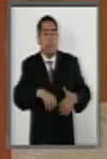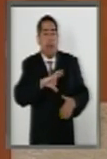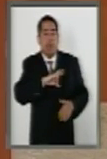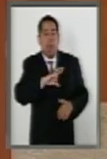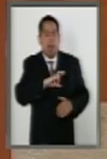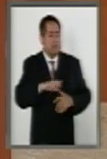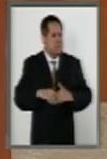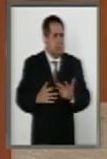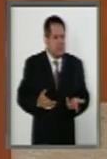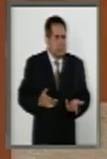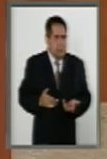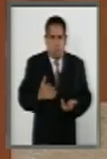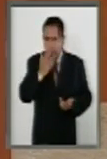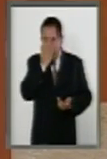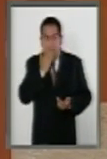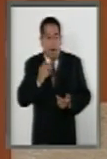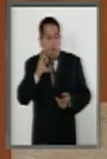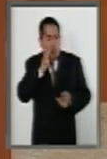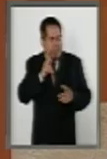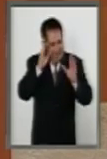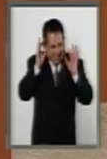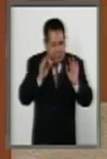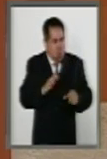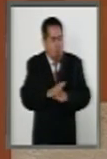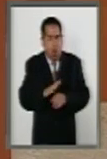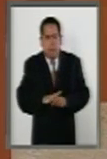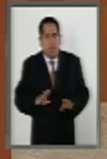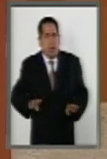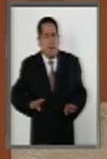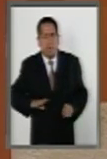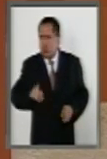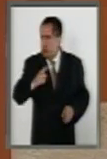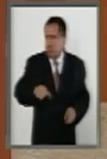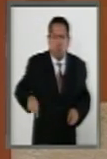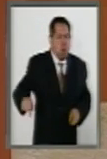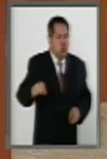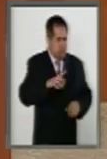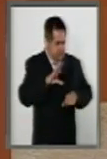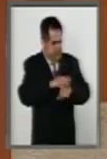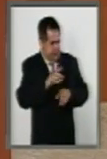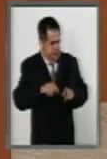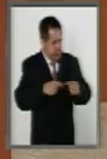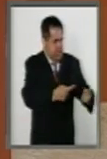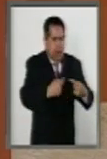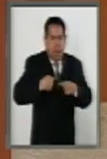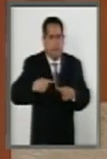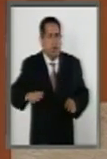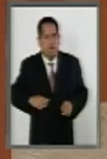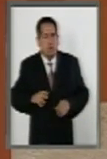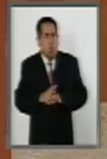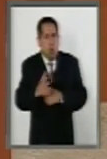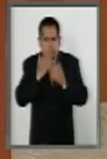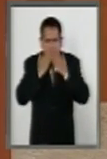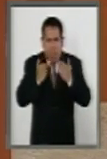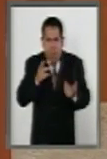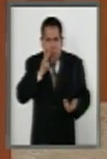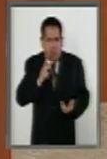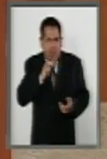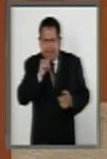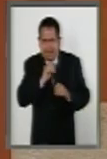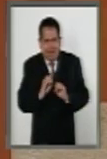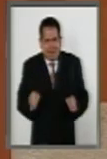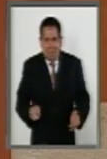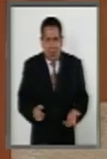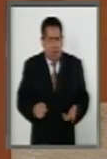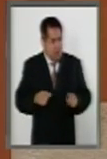evidencia concreta de los beneficios para el país de estos permisos, ni tampoco existe evidencia de que